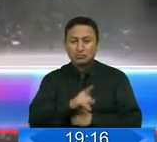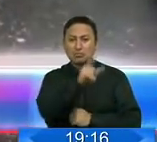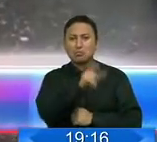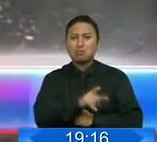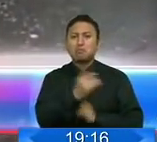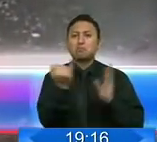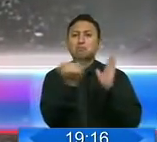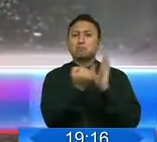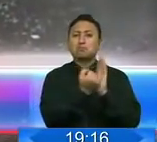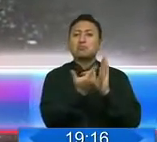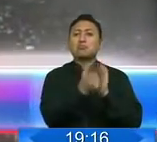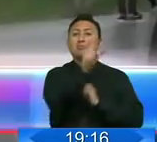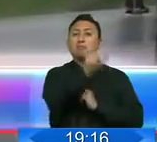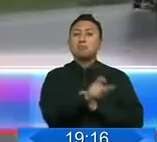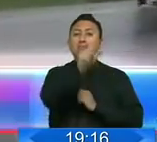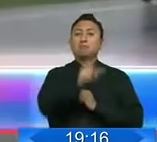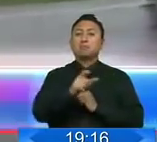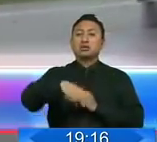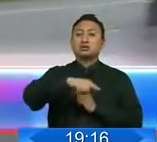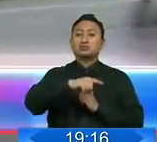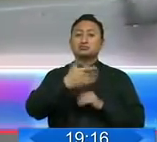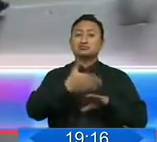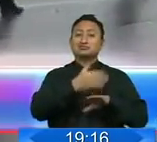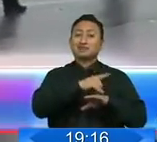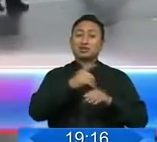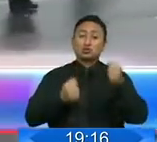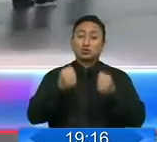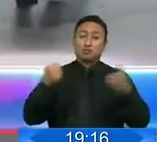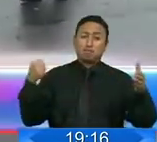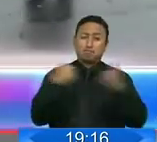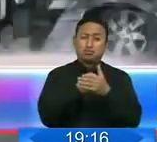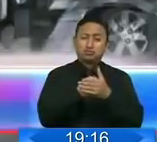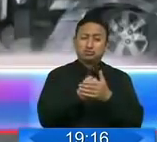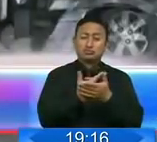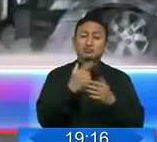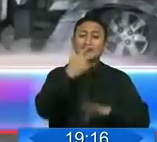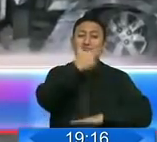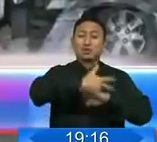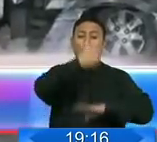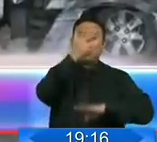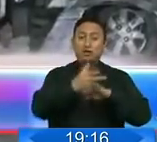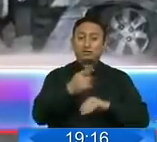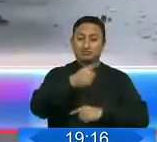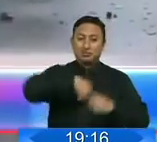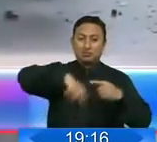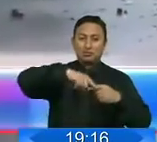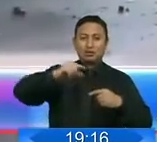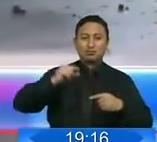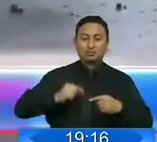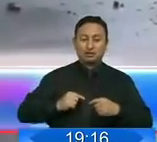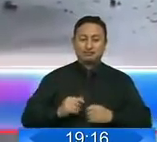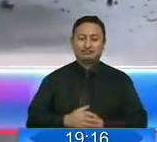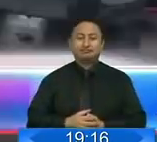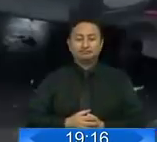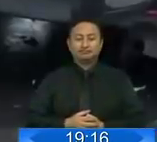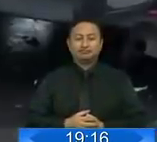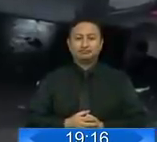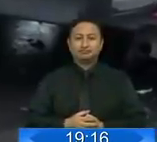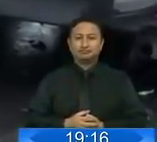6 víctimas mortales del accidente de tránsito ocurrido en Chimborazo. Los detalles en breves minutos.